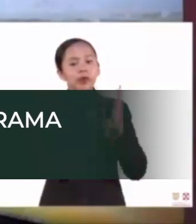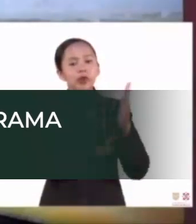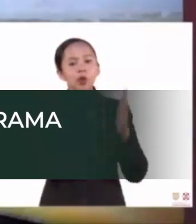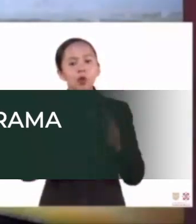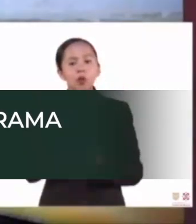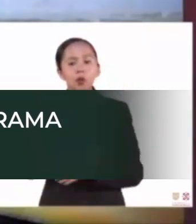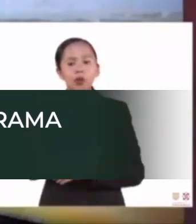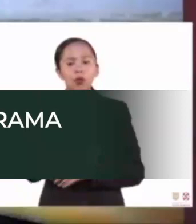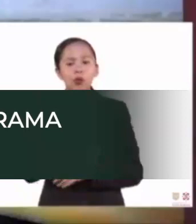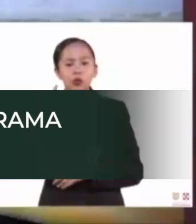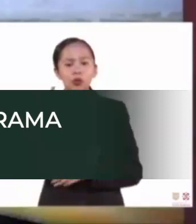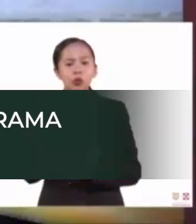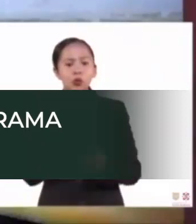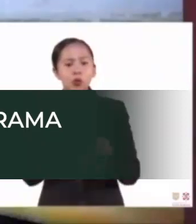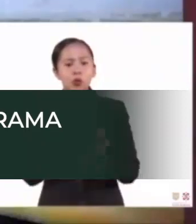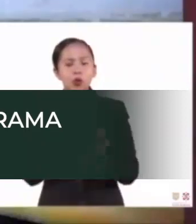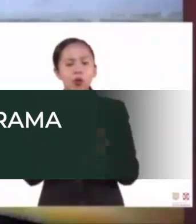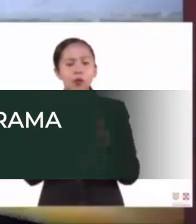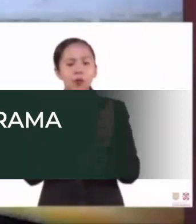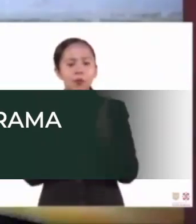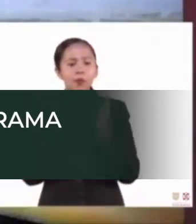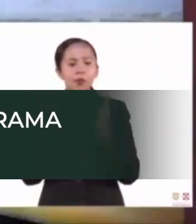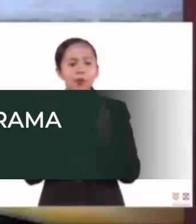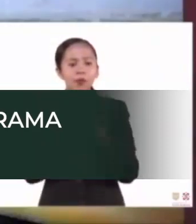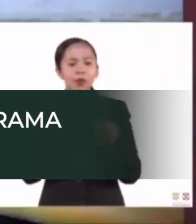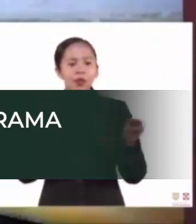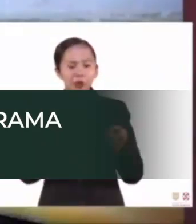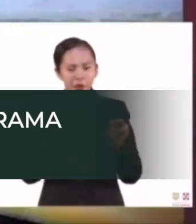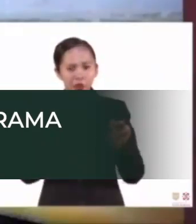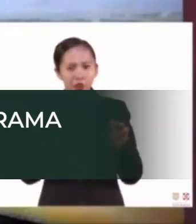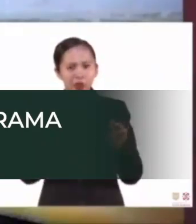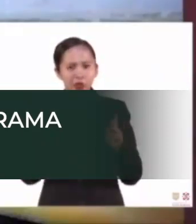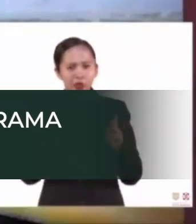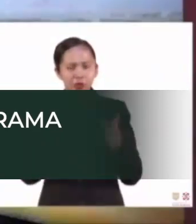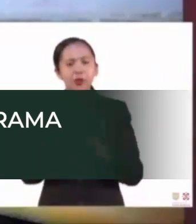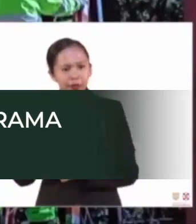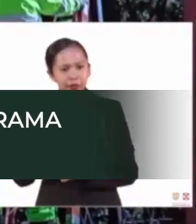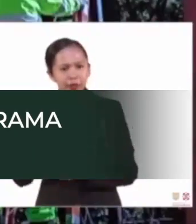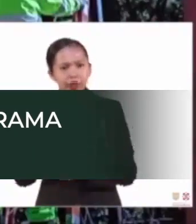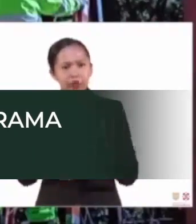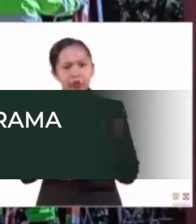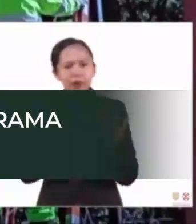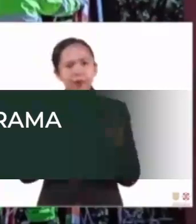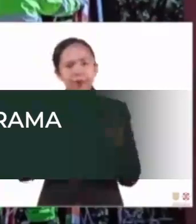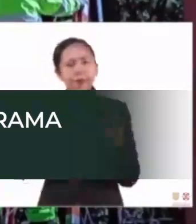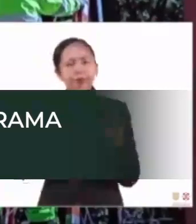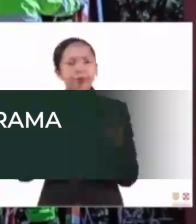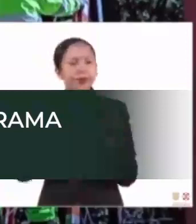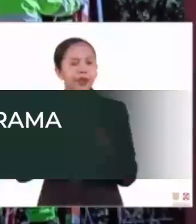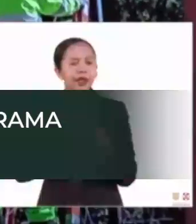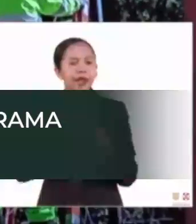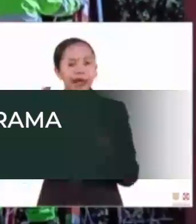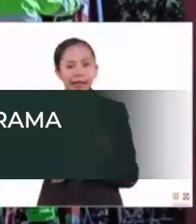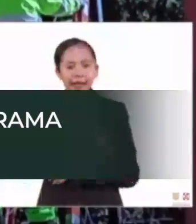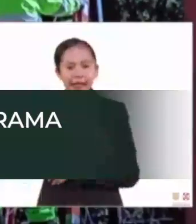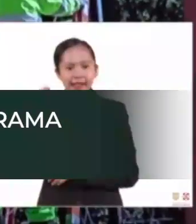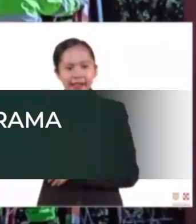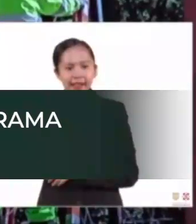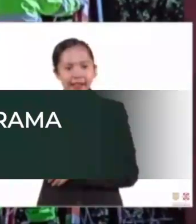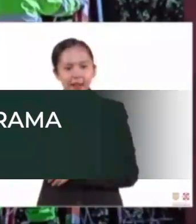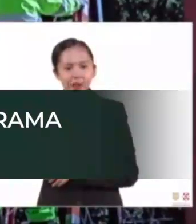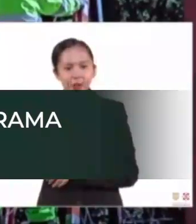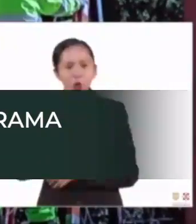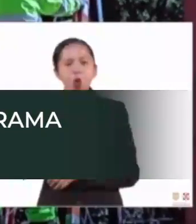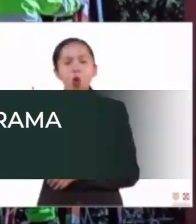1.270.000 habitantes de la Ciudad de México con servicios urbanos y de infraestructura vial, y se avanzó en 166